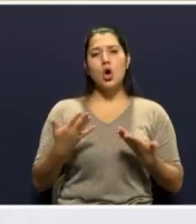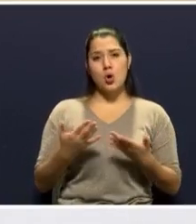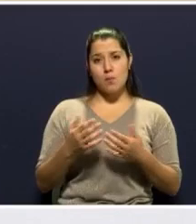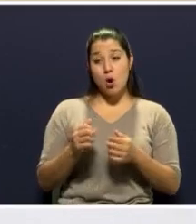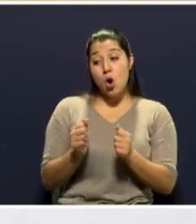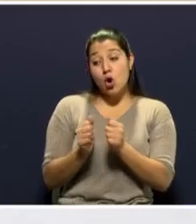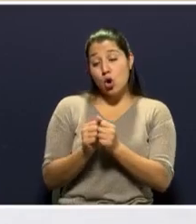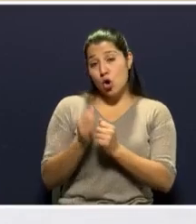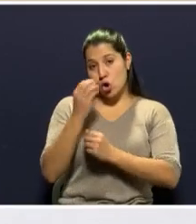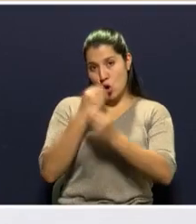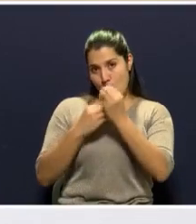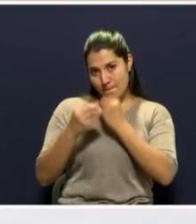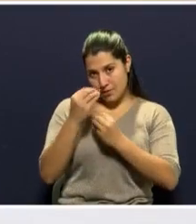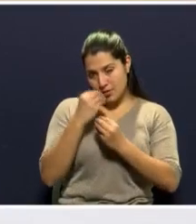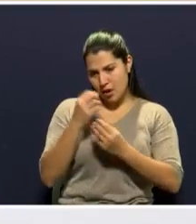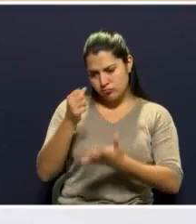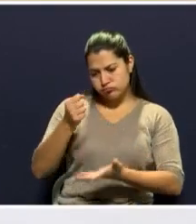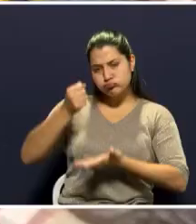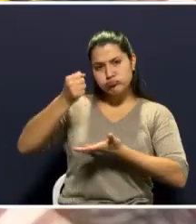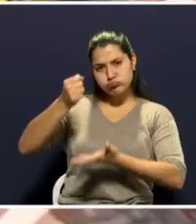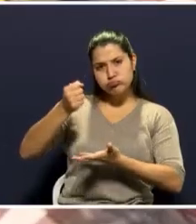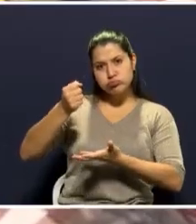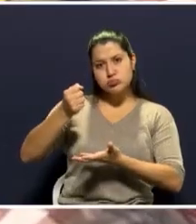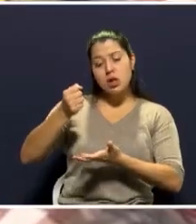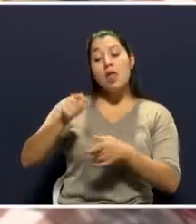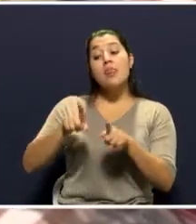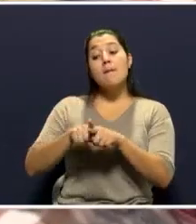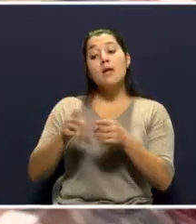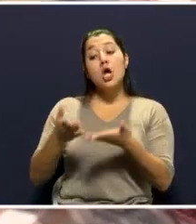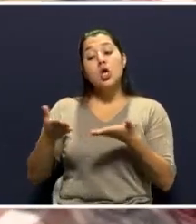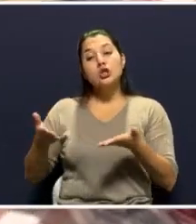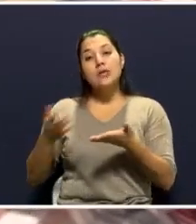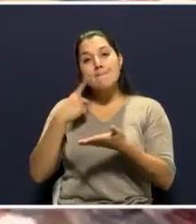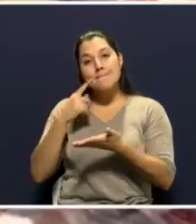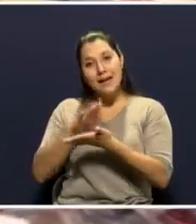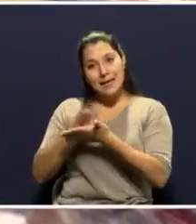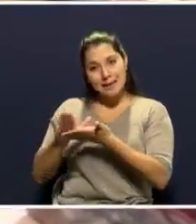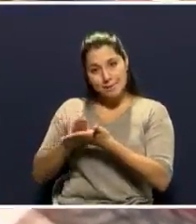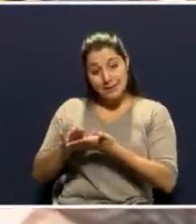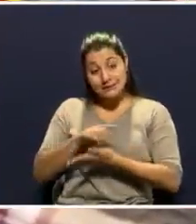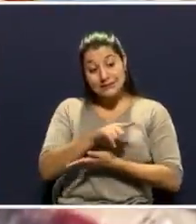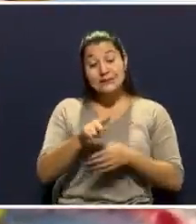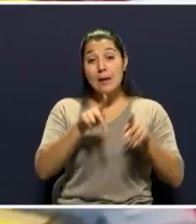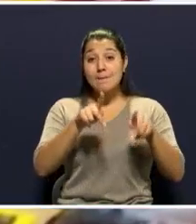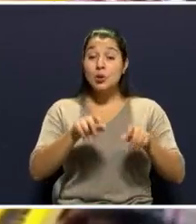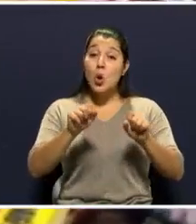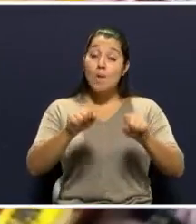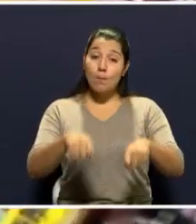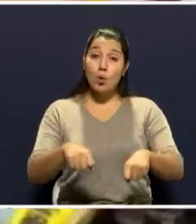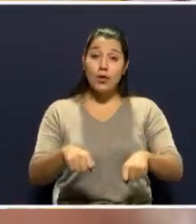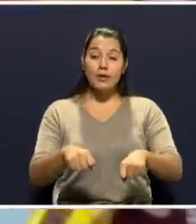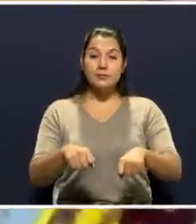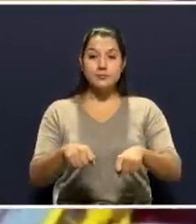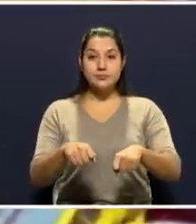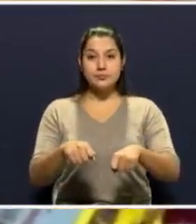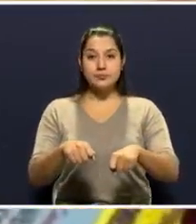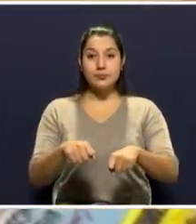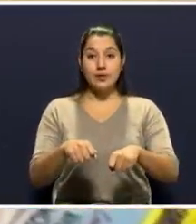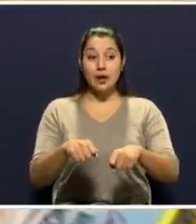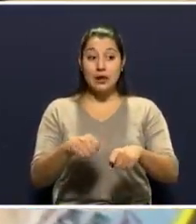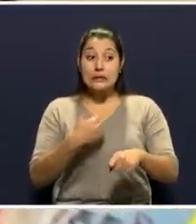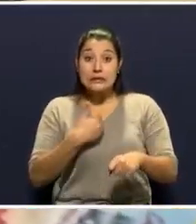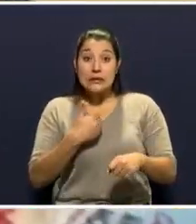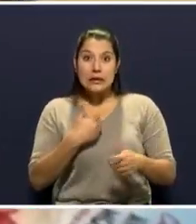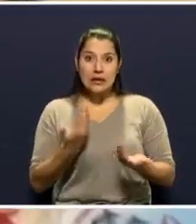ración alimenticia, de un diario y productos de higiene y limpieza, que estas personas pues puedan avanzar en tanto llega la